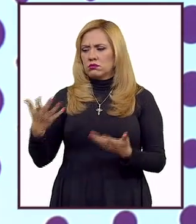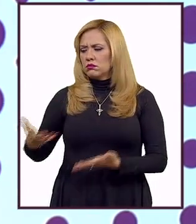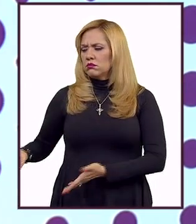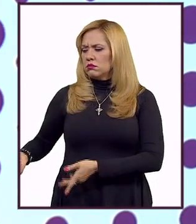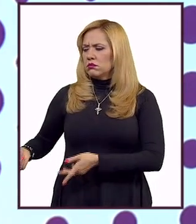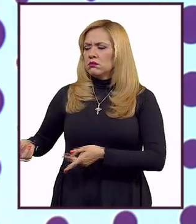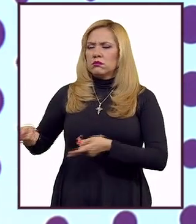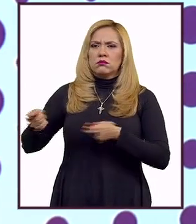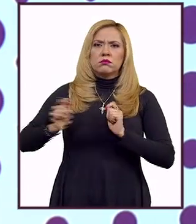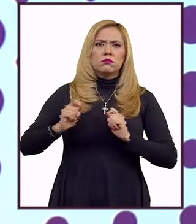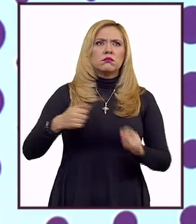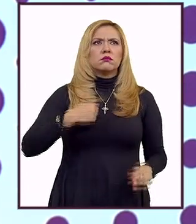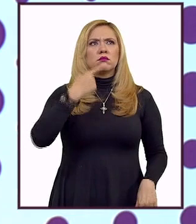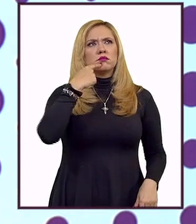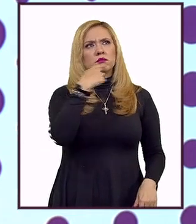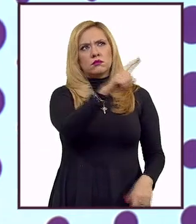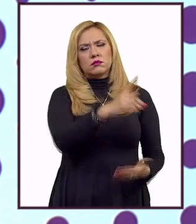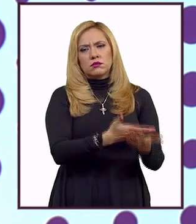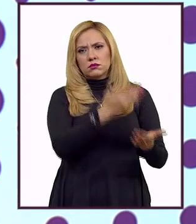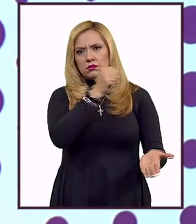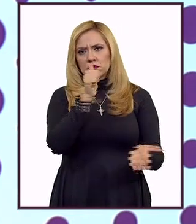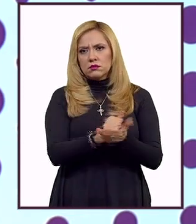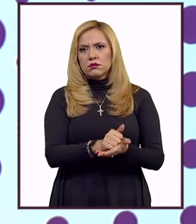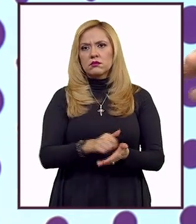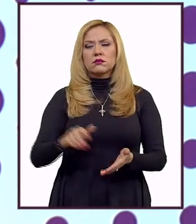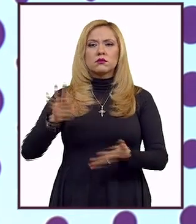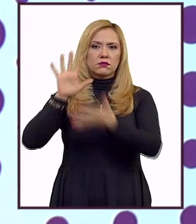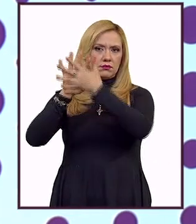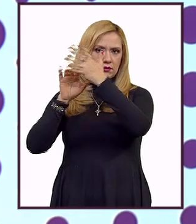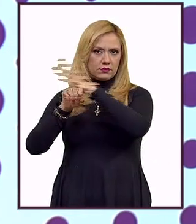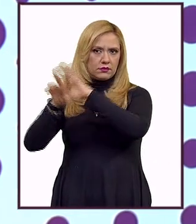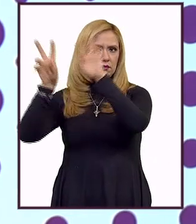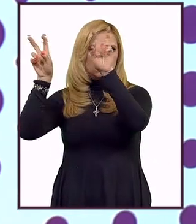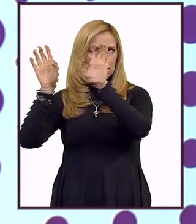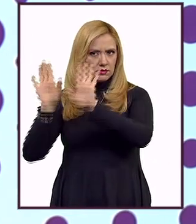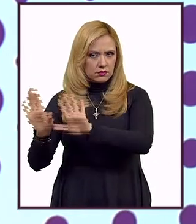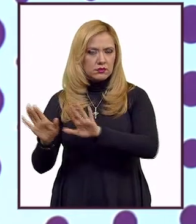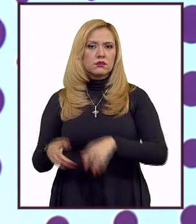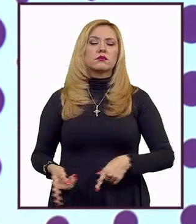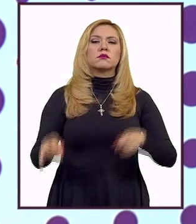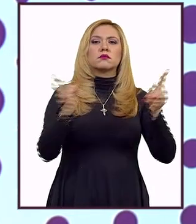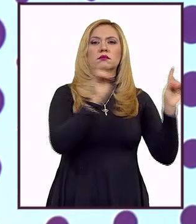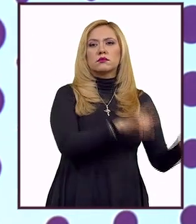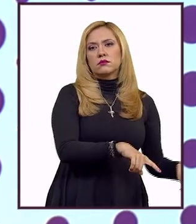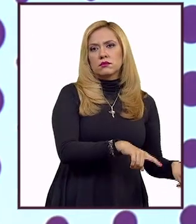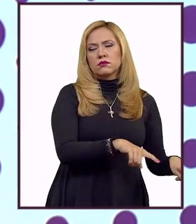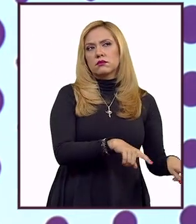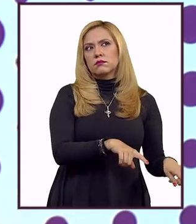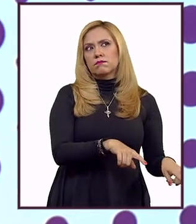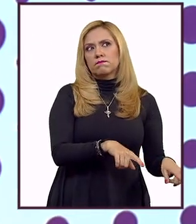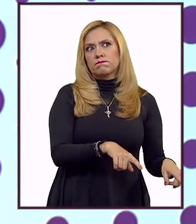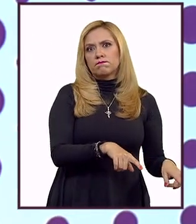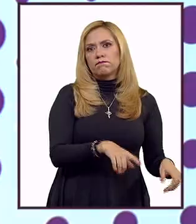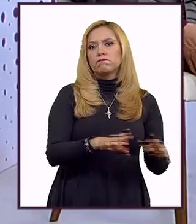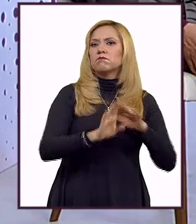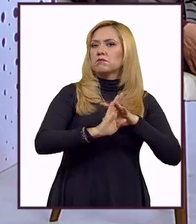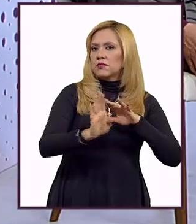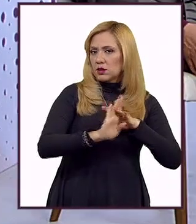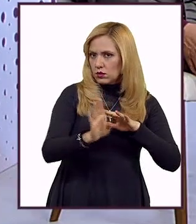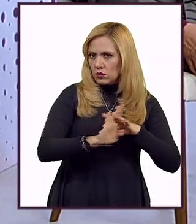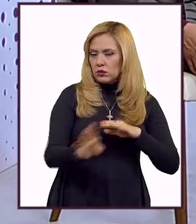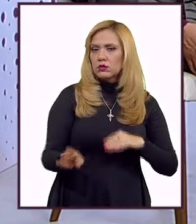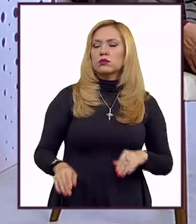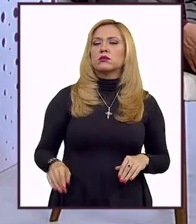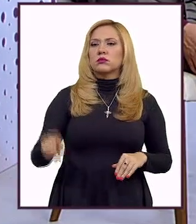que representamos en el instituto, no solo en el ámbito penal, sino como bien comentaba Sara, también en cuestiones migratorias a través de